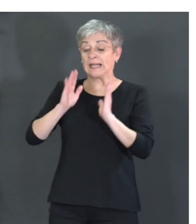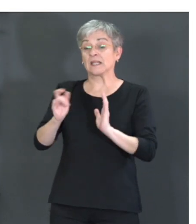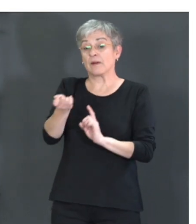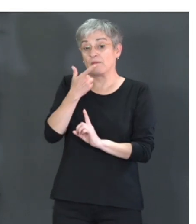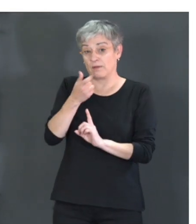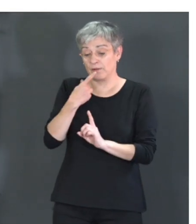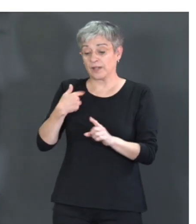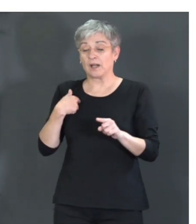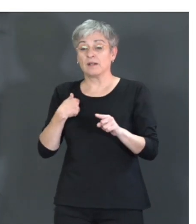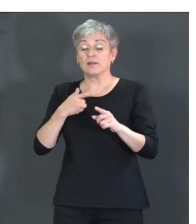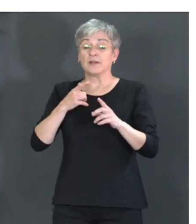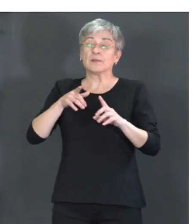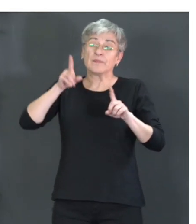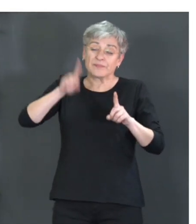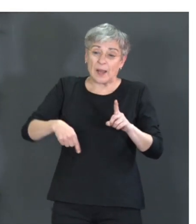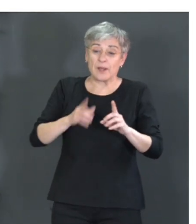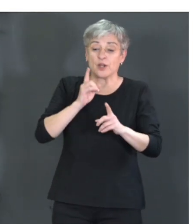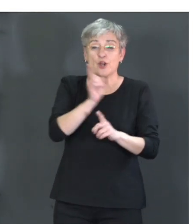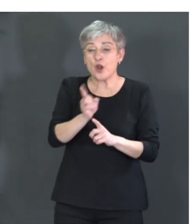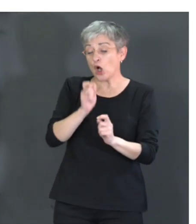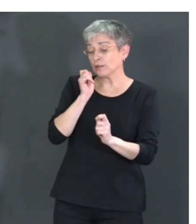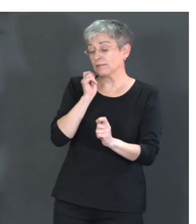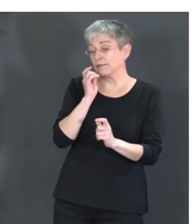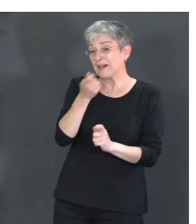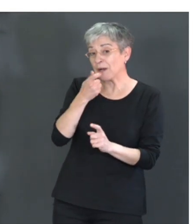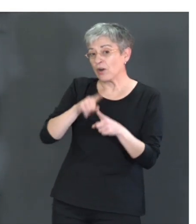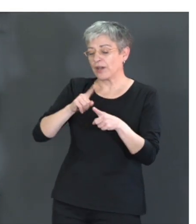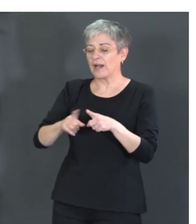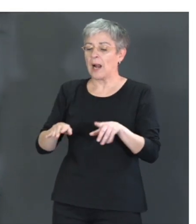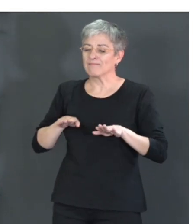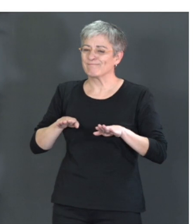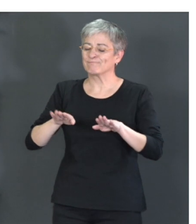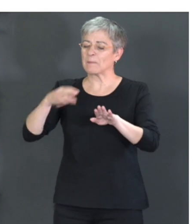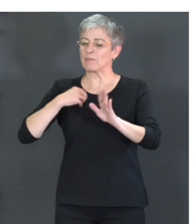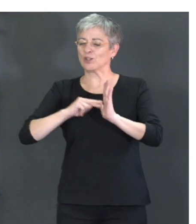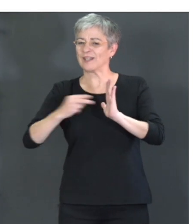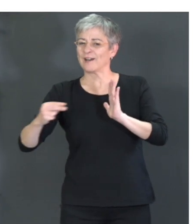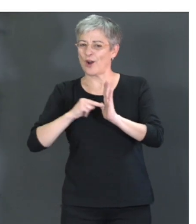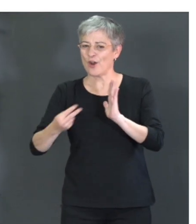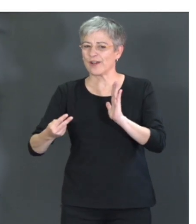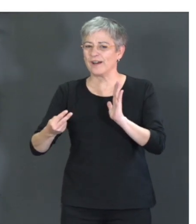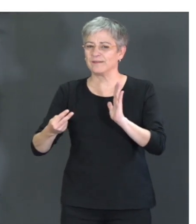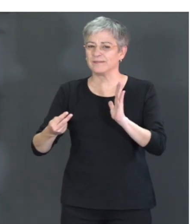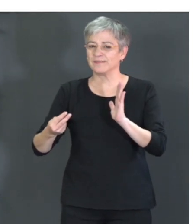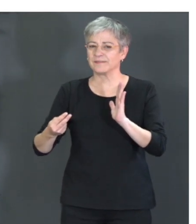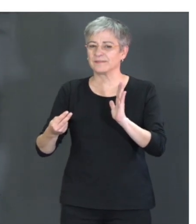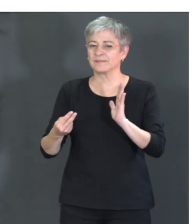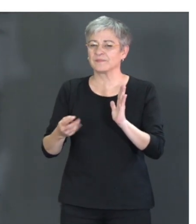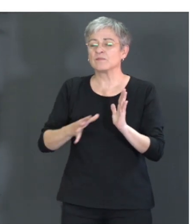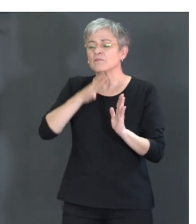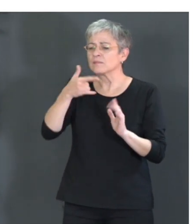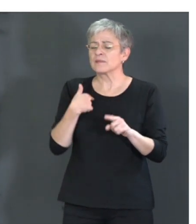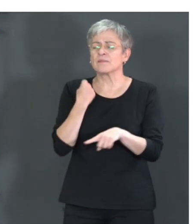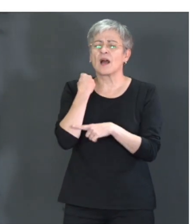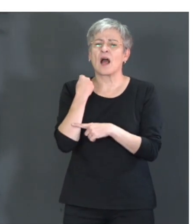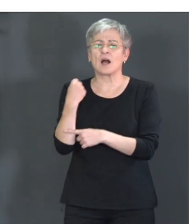evolucionando a la par que la tecnología, y se ha utilizado, como estaba comentando Paula, para apoyar